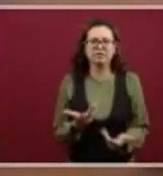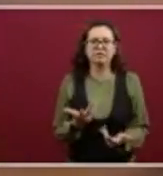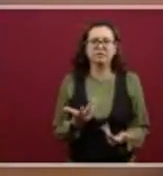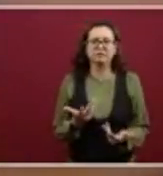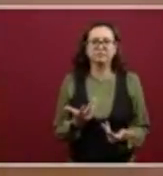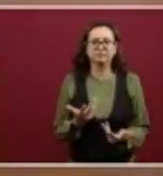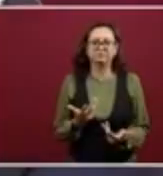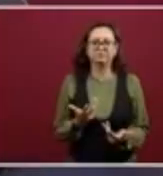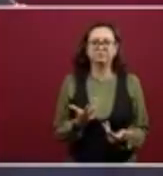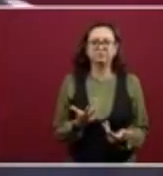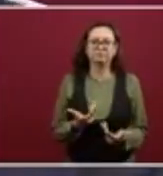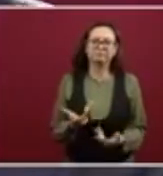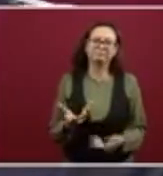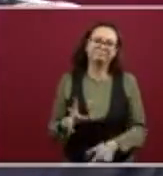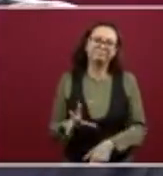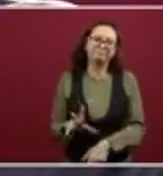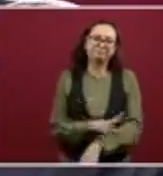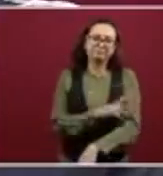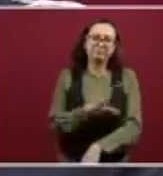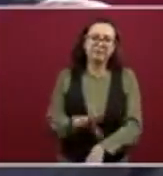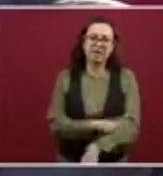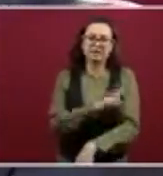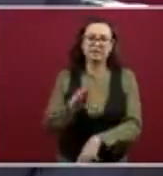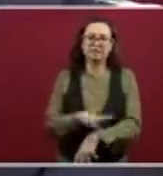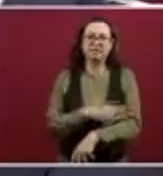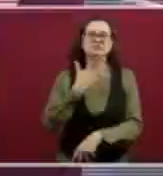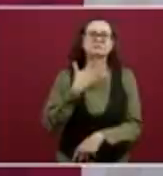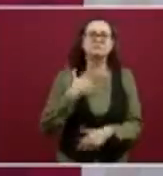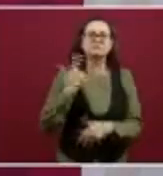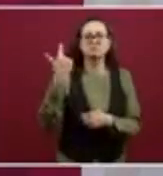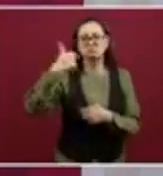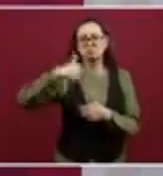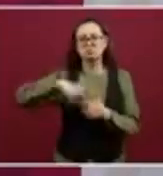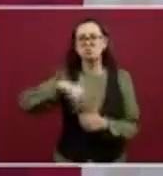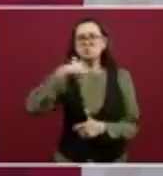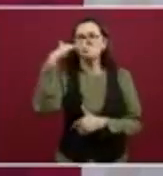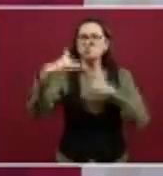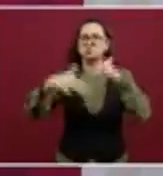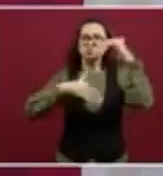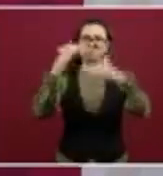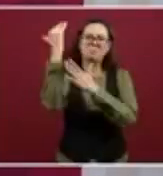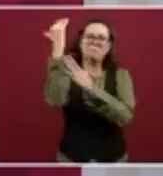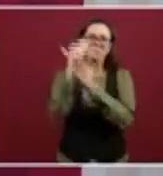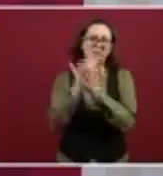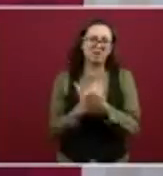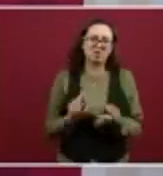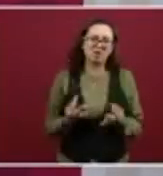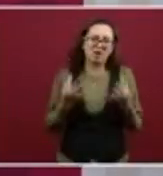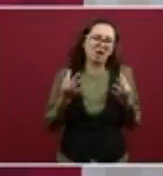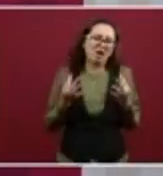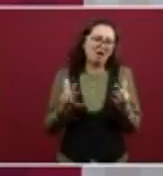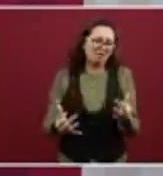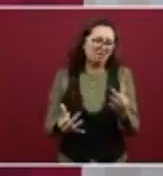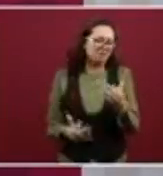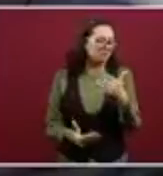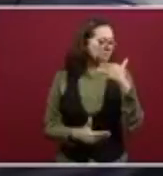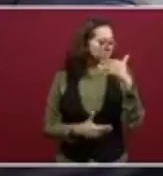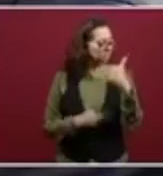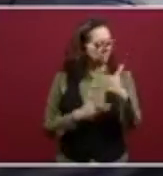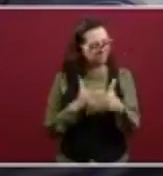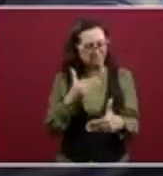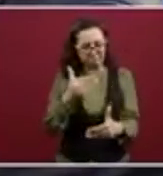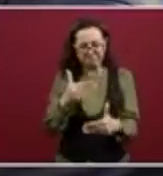utilizar combustibles no contaminantes, de mejor calidad. Es todo un proceso, hay un